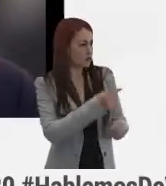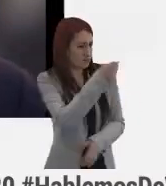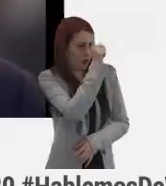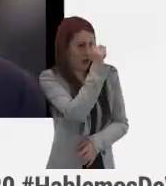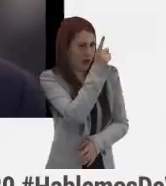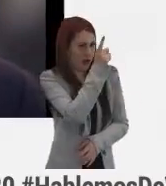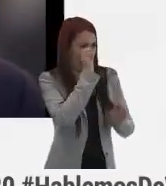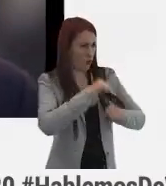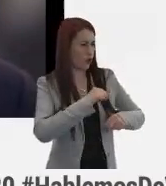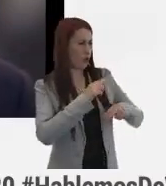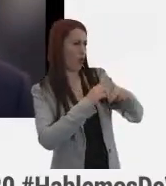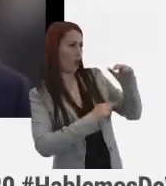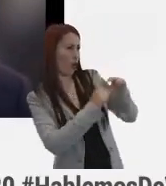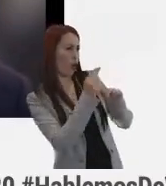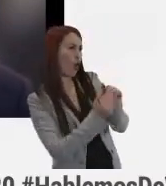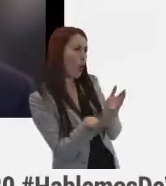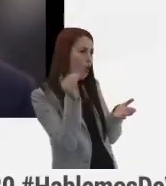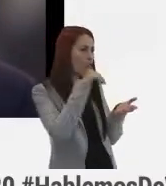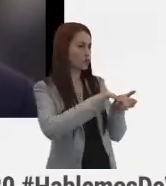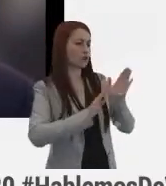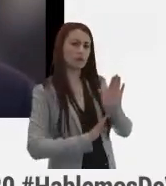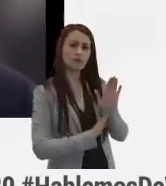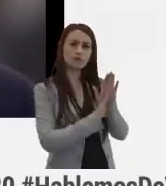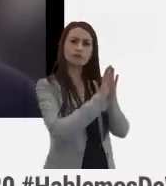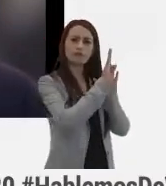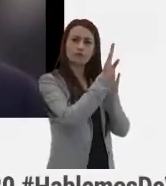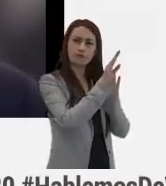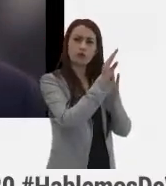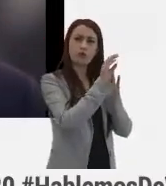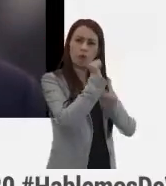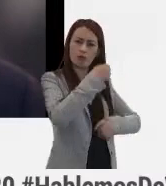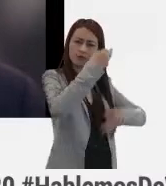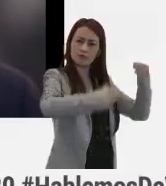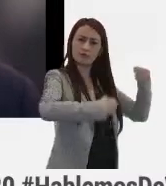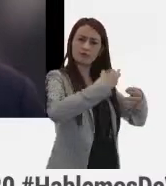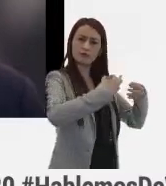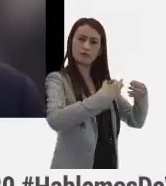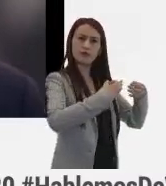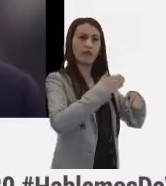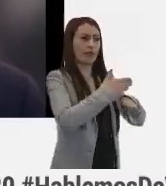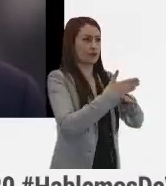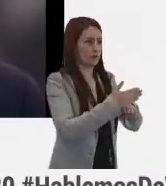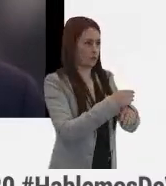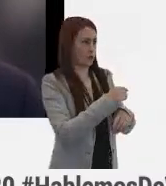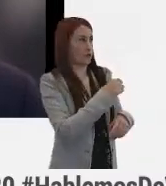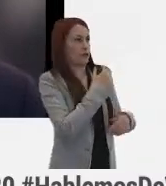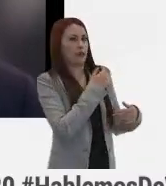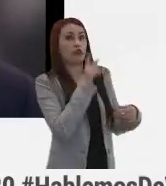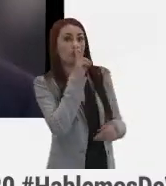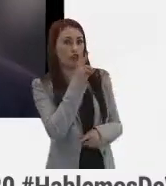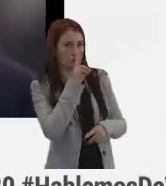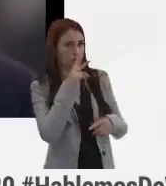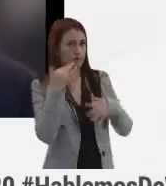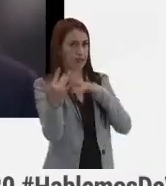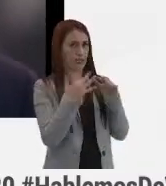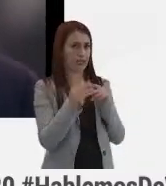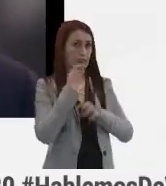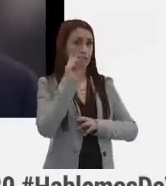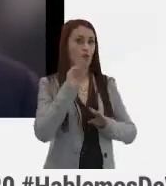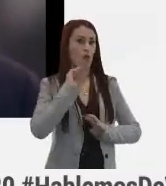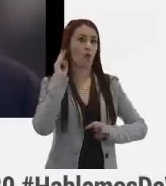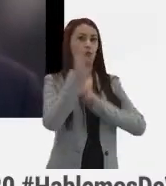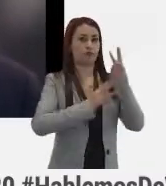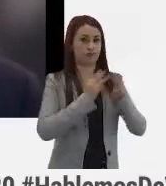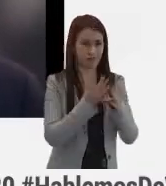la reconstrucción y el camino de regreso a la democracia después de dos terribles guerras mundiales. Mi respuesta